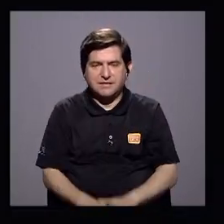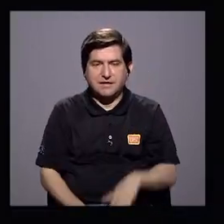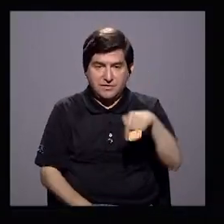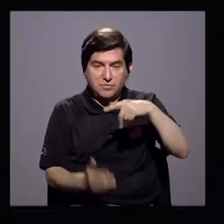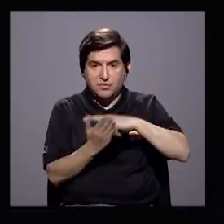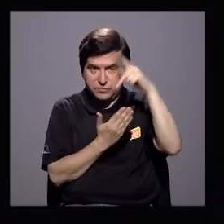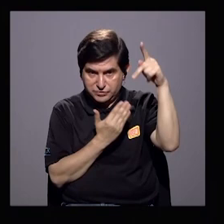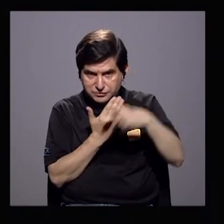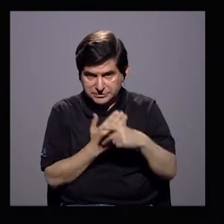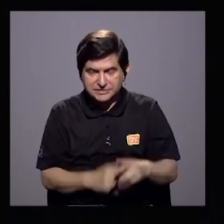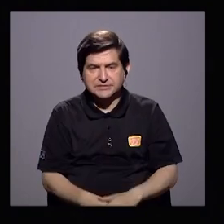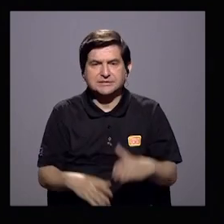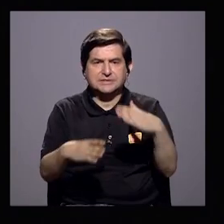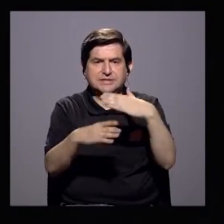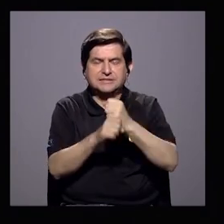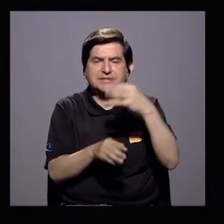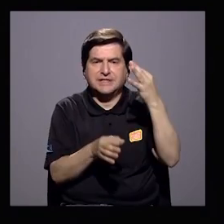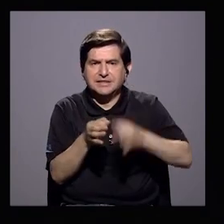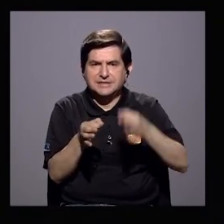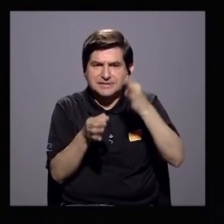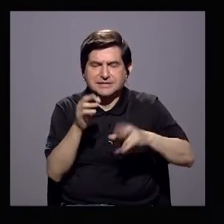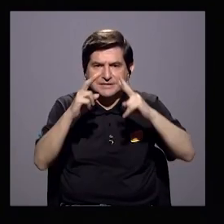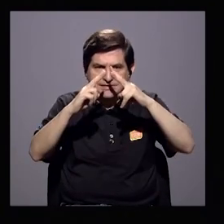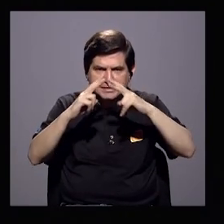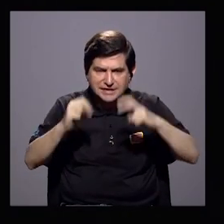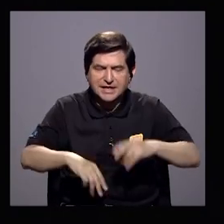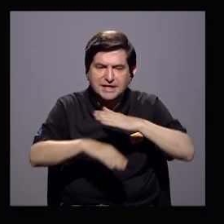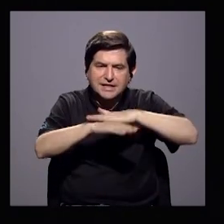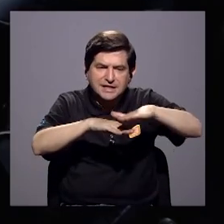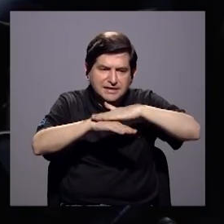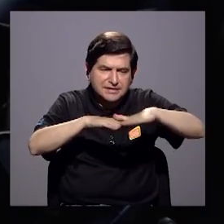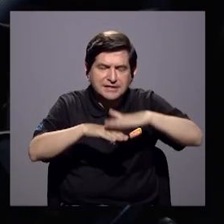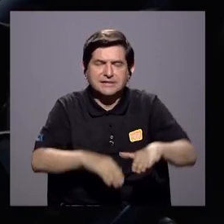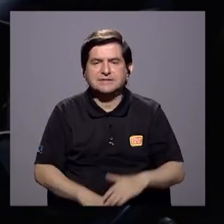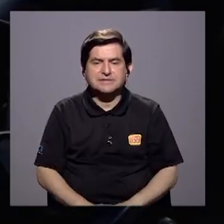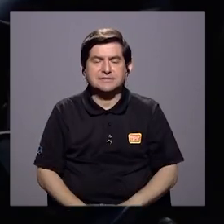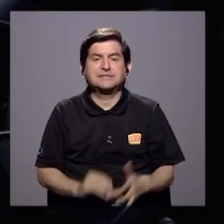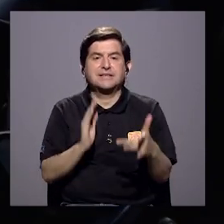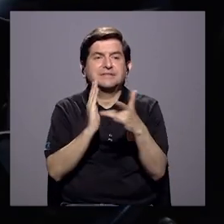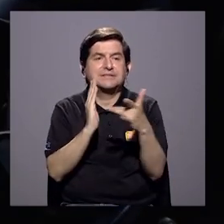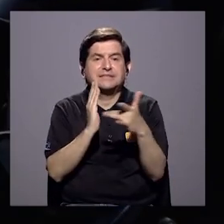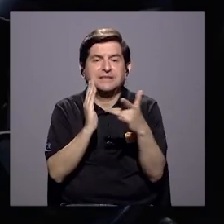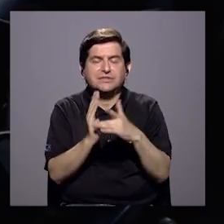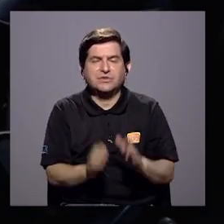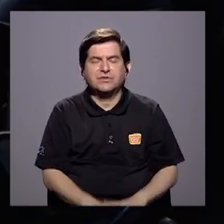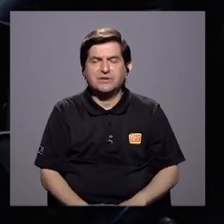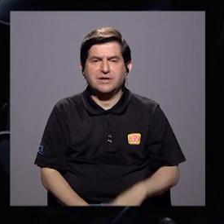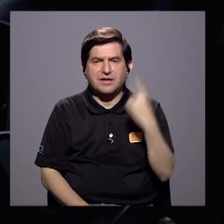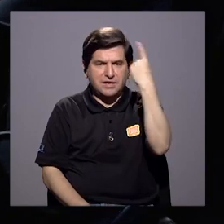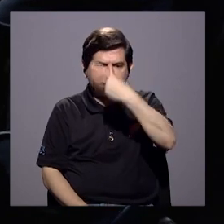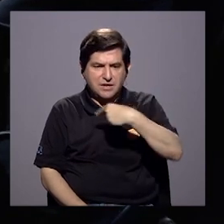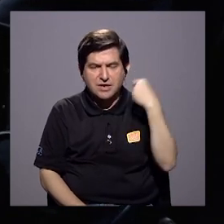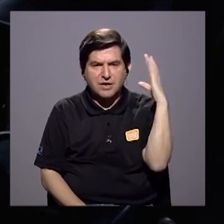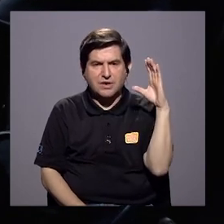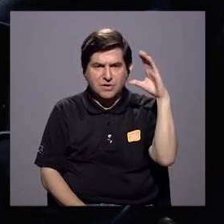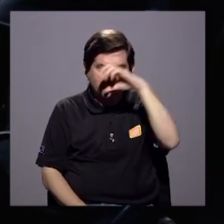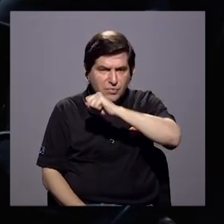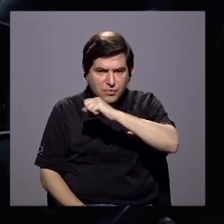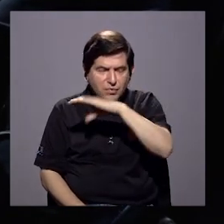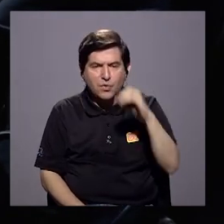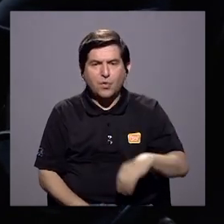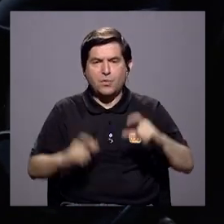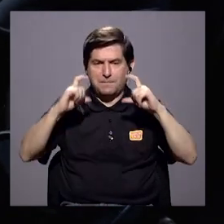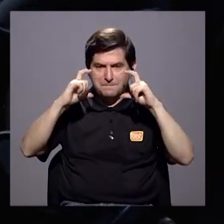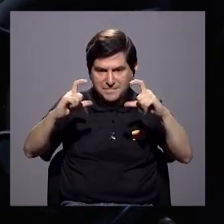porque si se realiza simplemente un análisis superfluo simplemente la tecnología de reconocimiento facial y reconocimiento